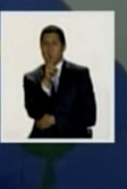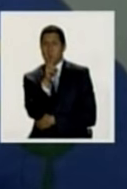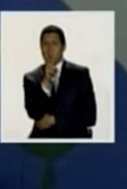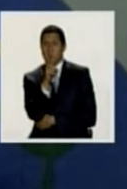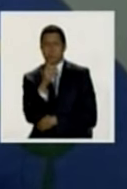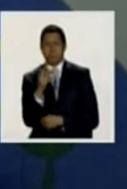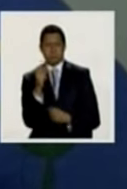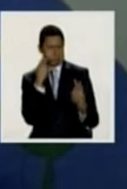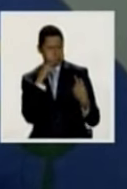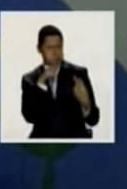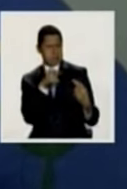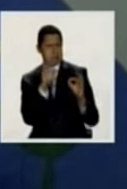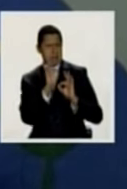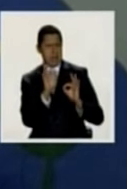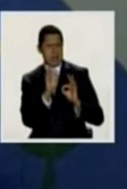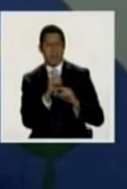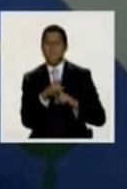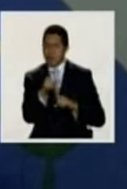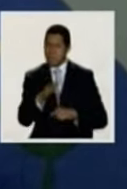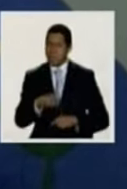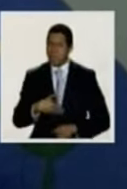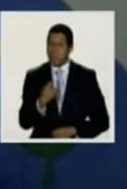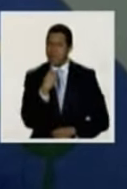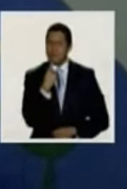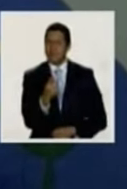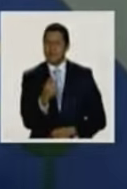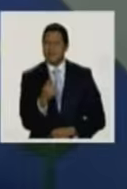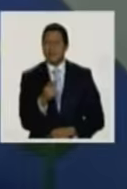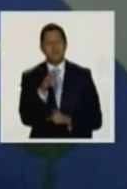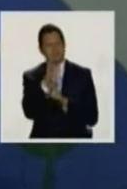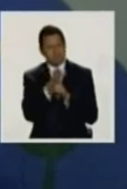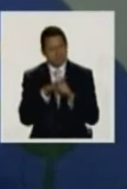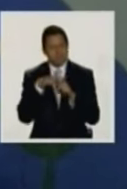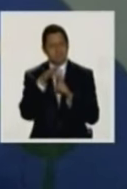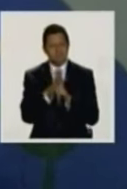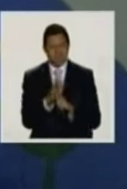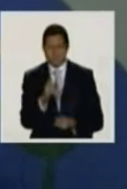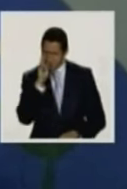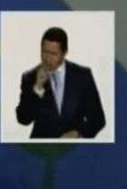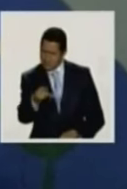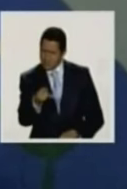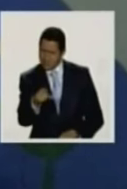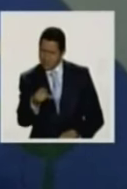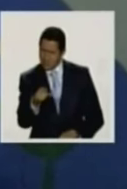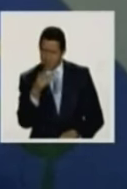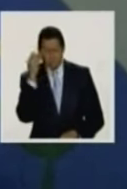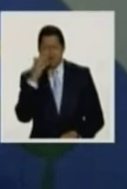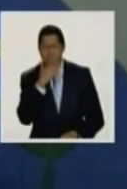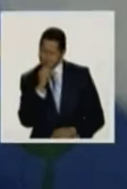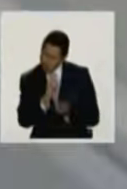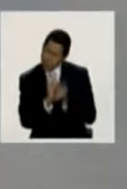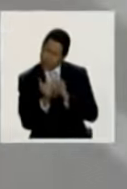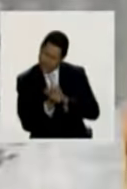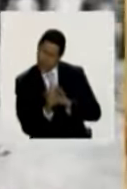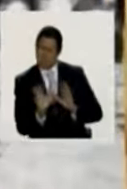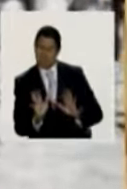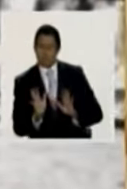figura. Pero era capaz de tener esa tolerancia, tú sabes, mira, me parece que mejor es